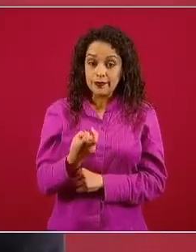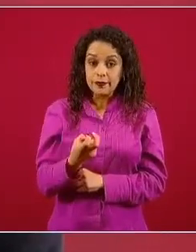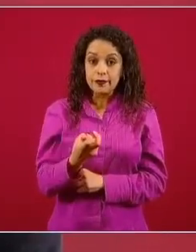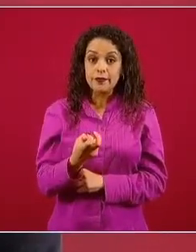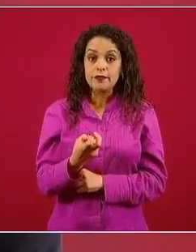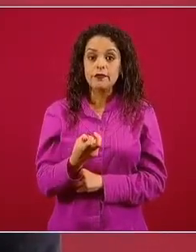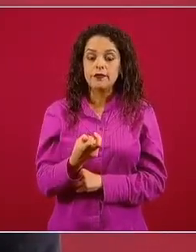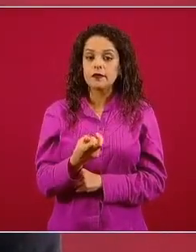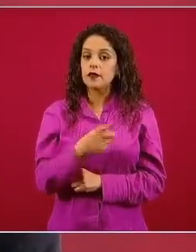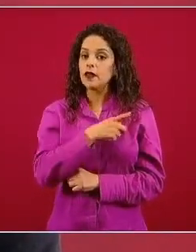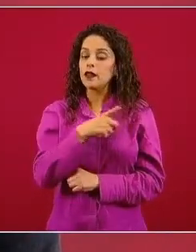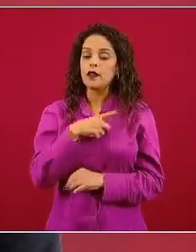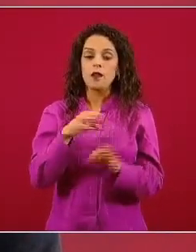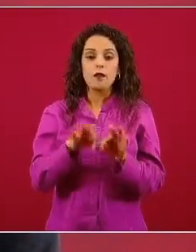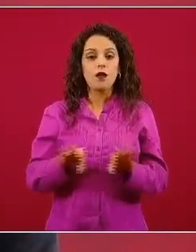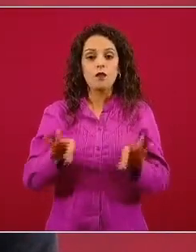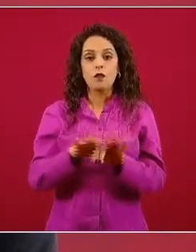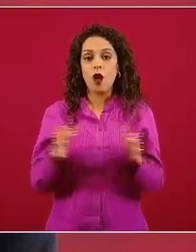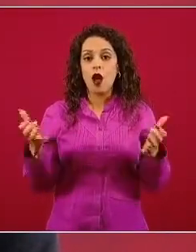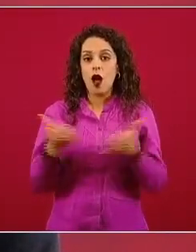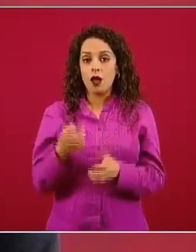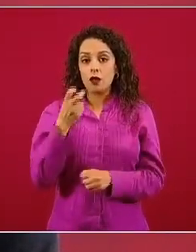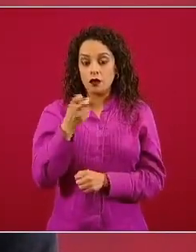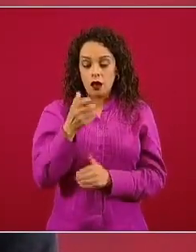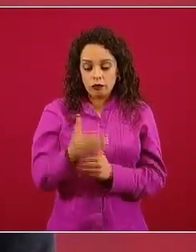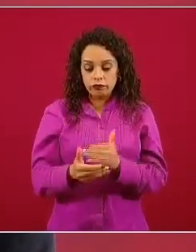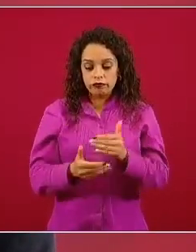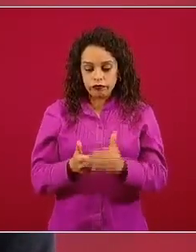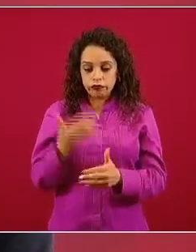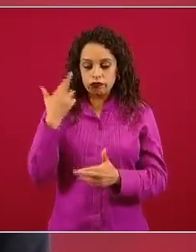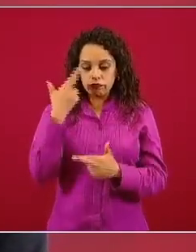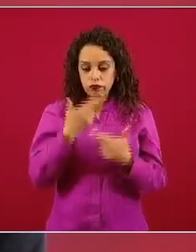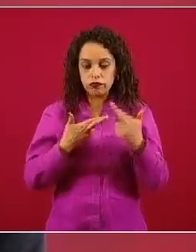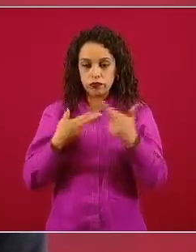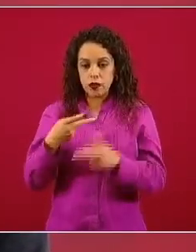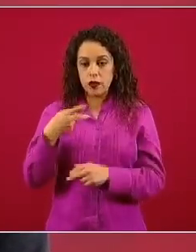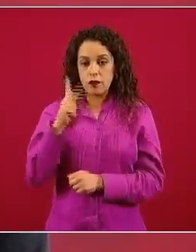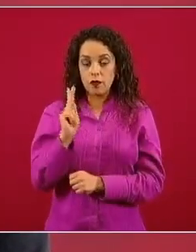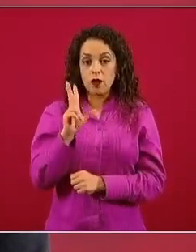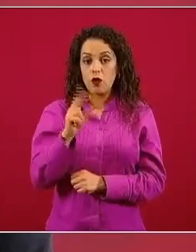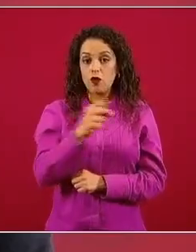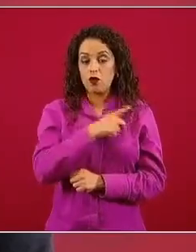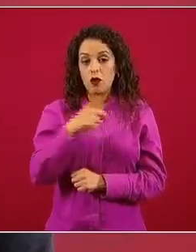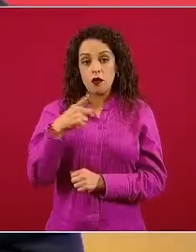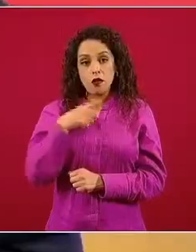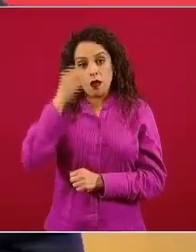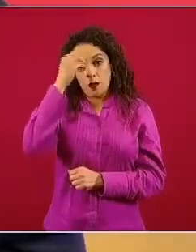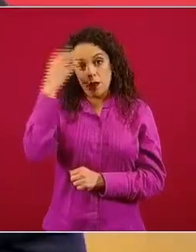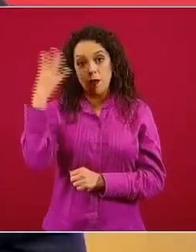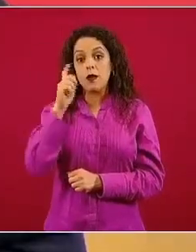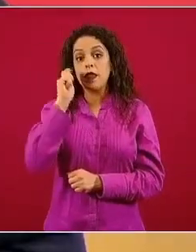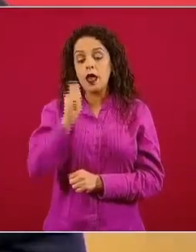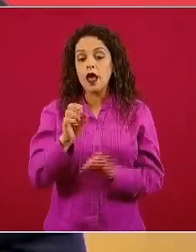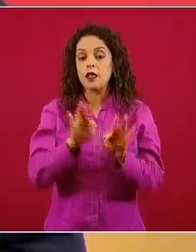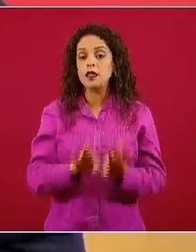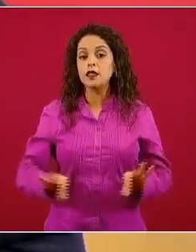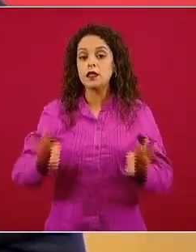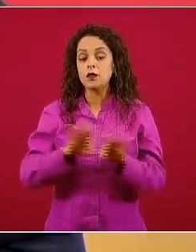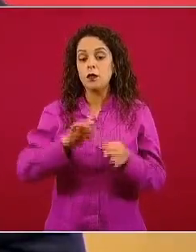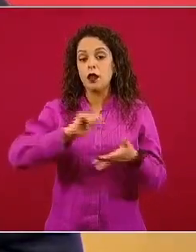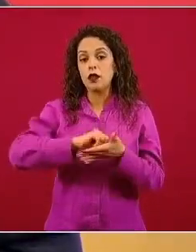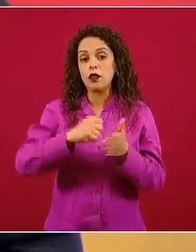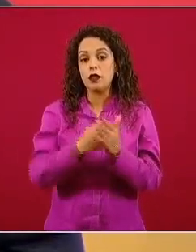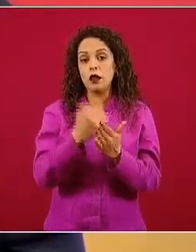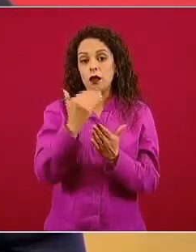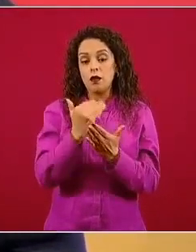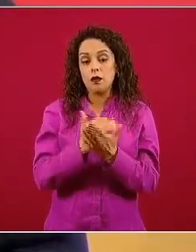perder, decíamos, y esto es muy importante recalcarlo, sin perder la rigurosidad y los protocolos técnicos de